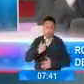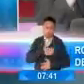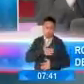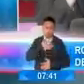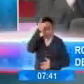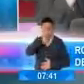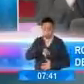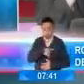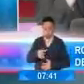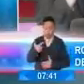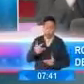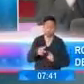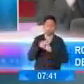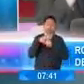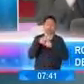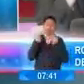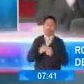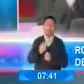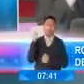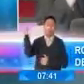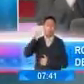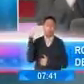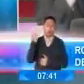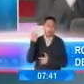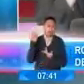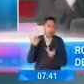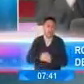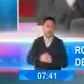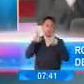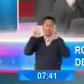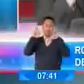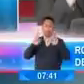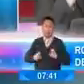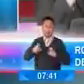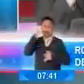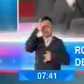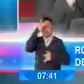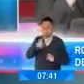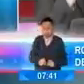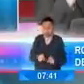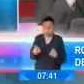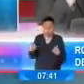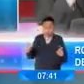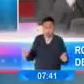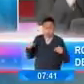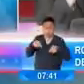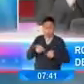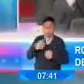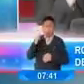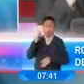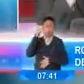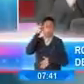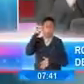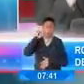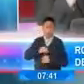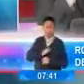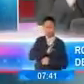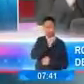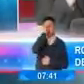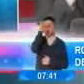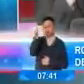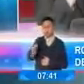voluntaria, involuntaria, porque las emergencias obstétricas y los temas obstétricos son la principal causa por la que las mujeres